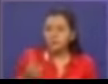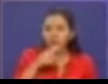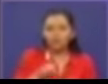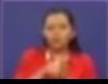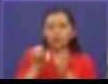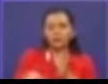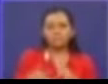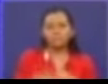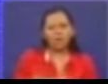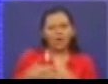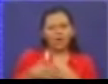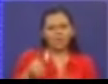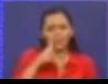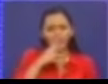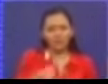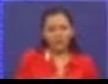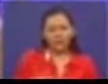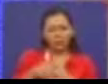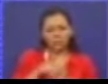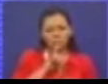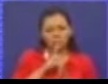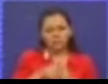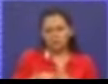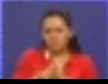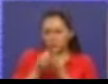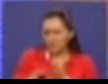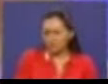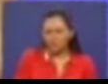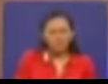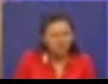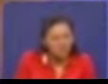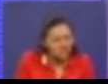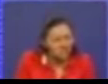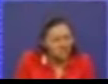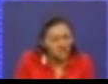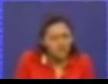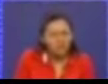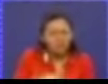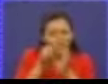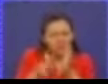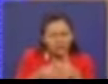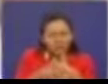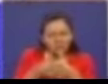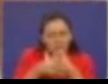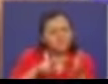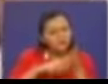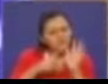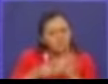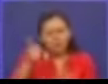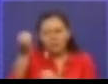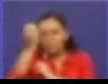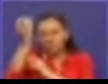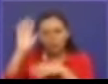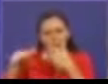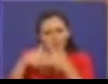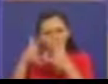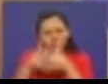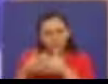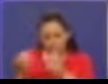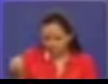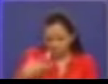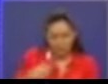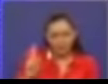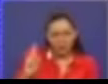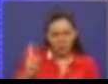donaciones de la embajada. Y ustedes saben lo que eso significa, pues a quién reportaban, etc. Y